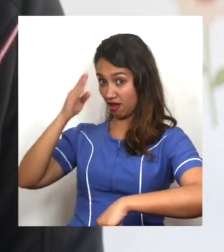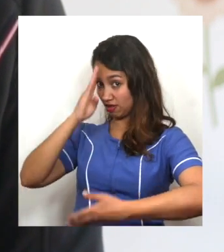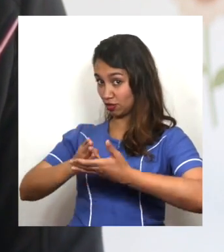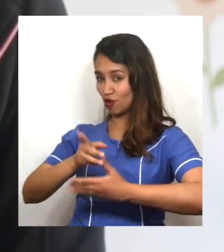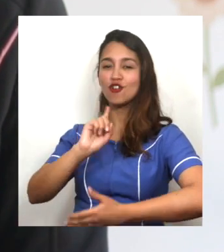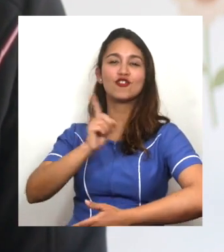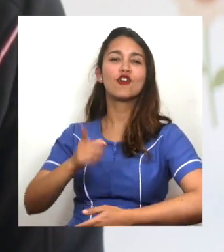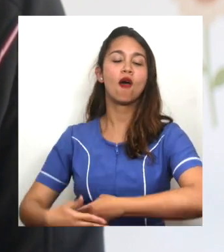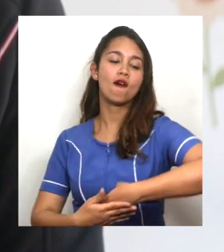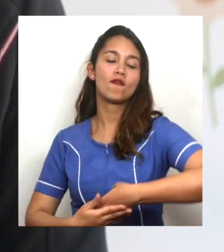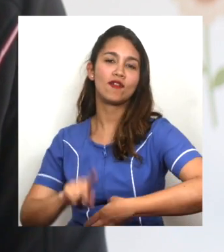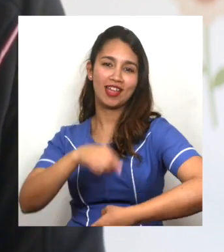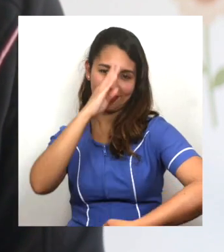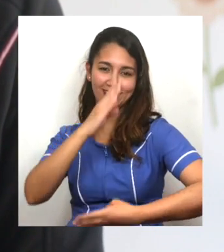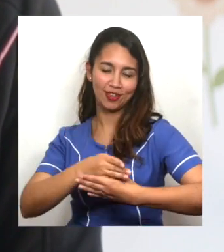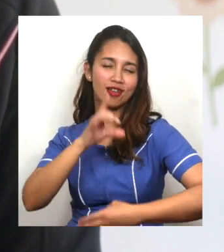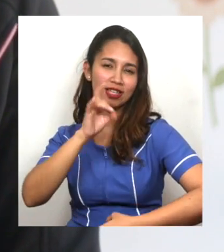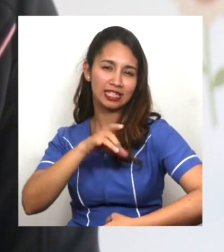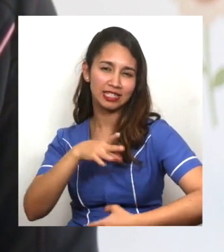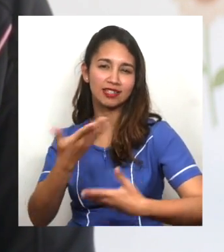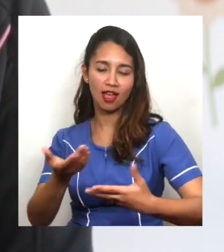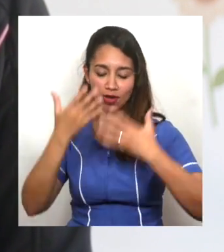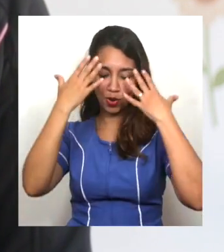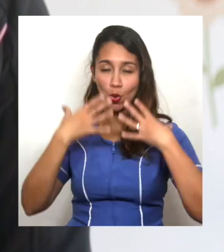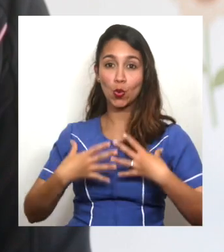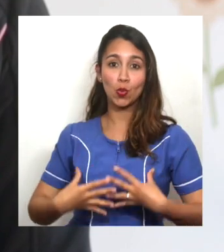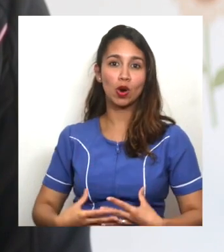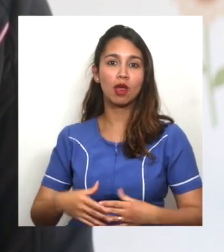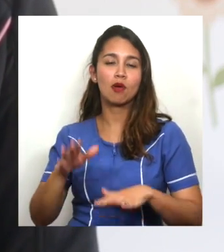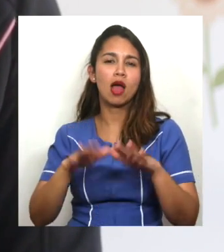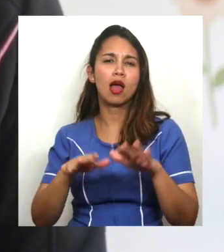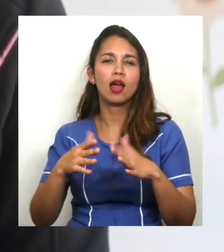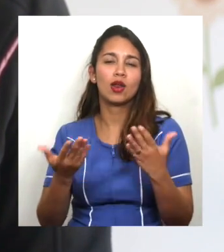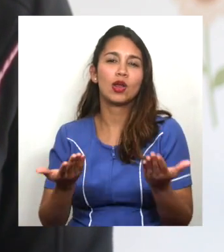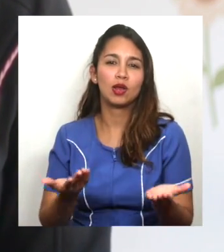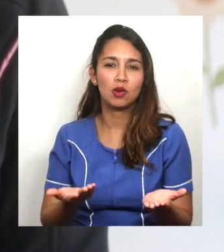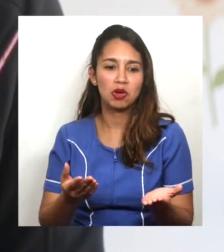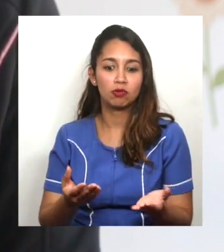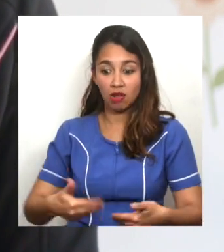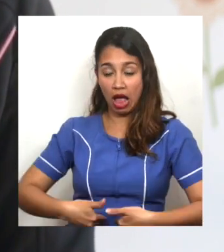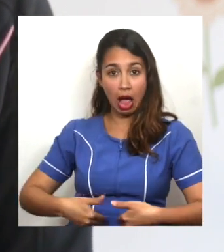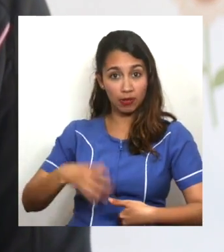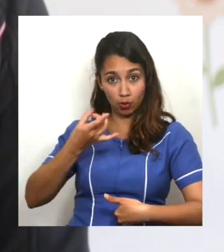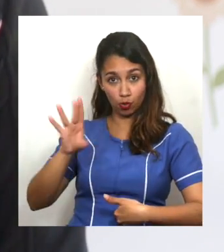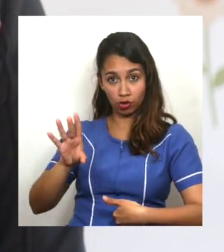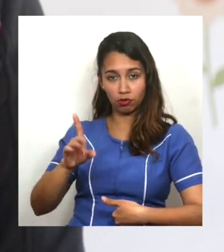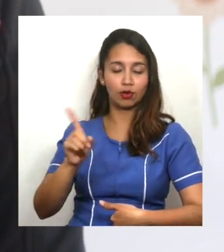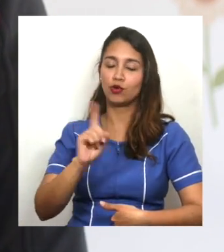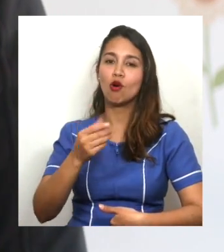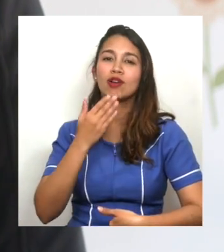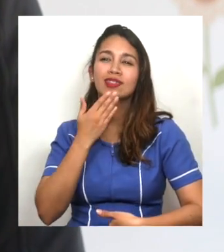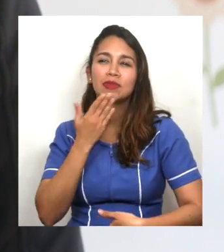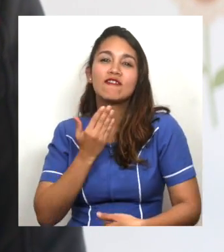bebé. Si recordamos que el bebé es un recién nacido inmaduro neurológicamente, la demanda no solo va a depender en casos de